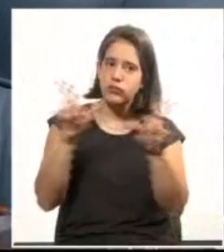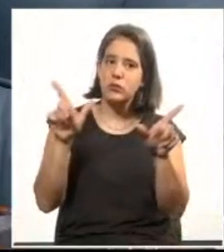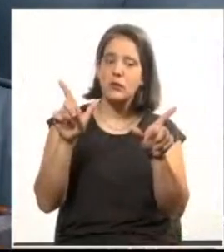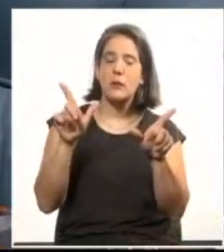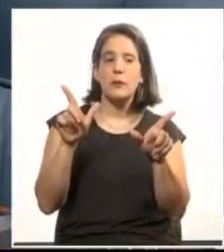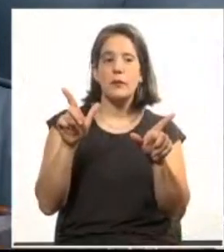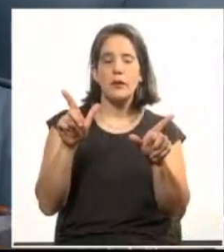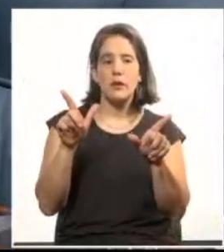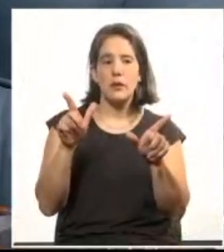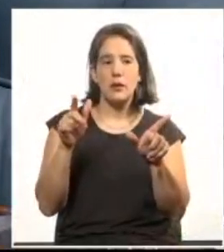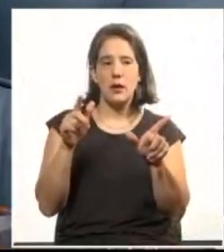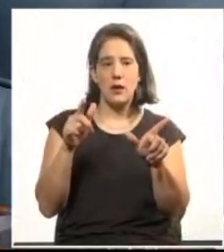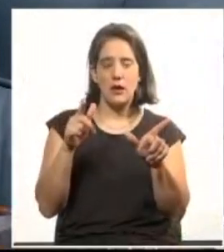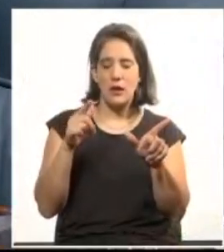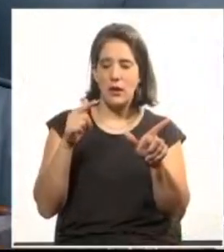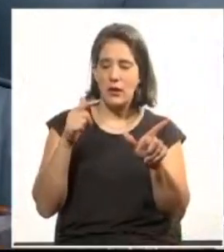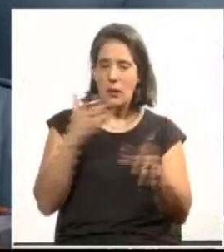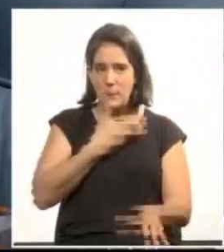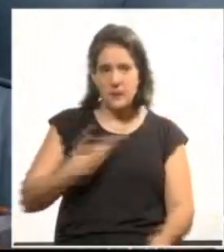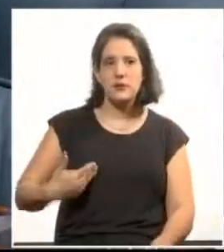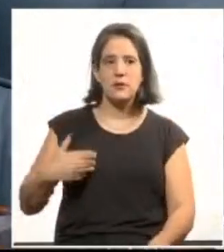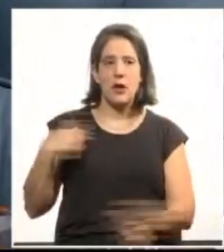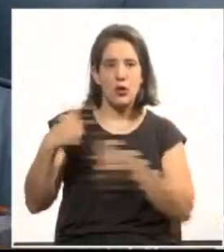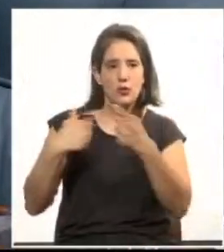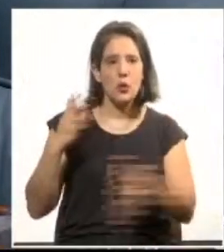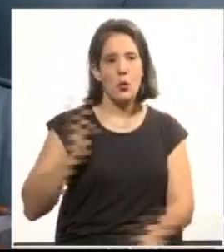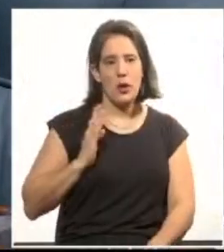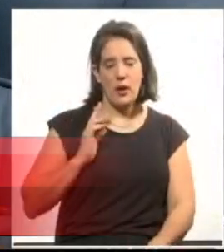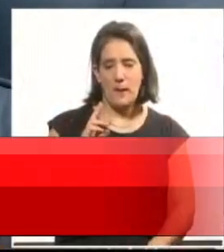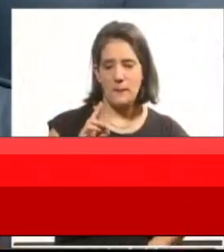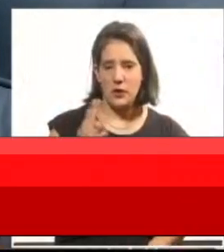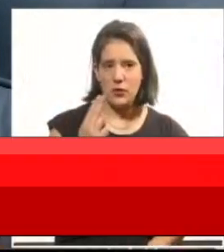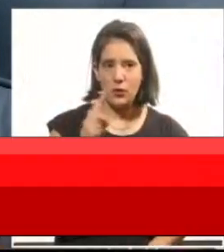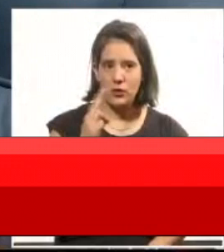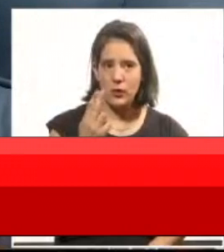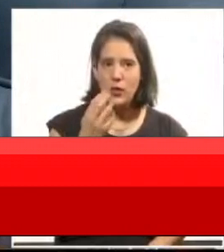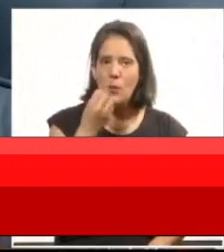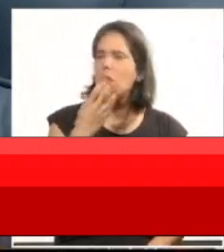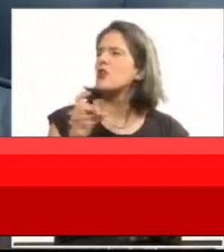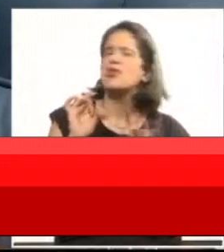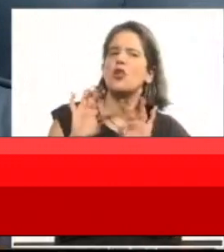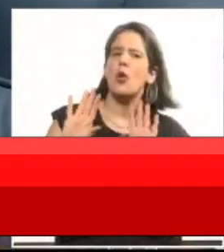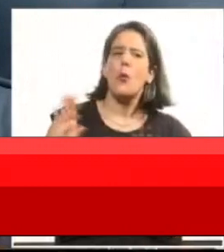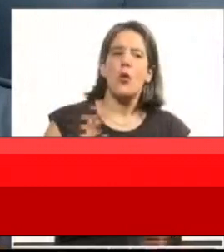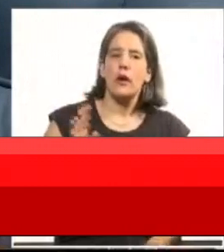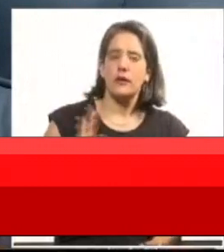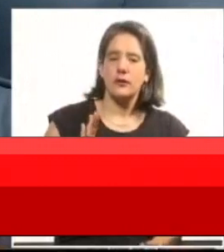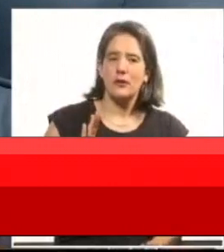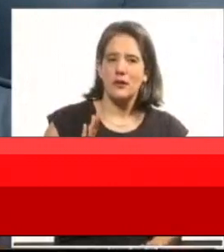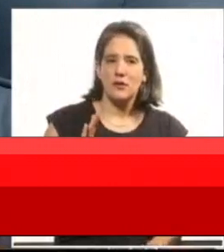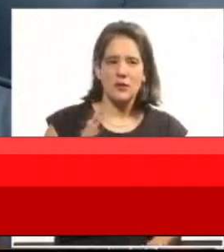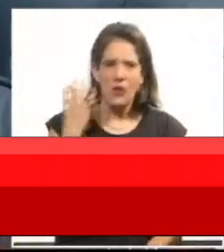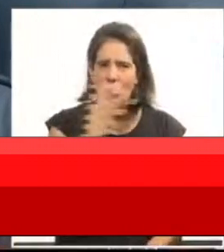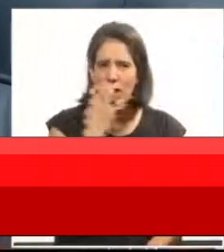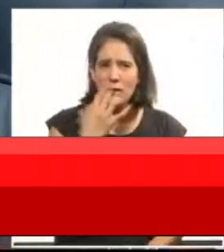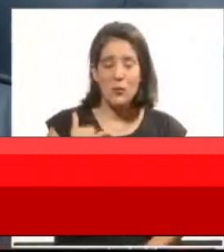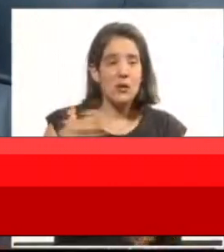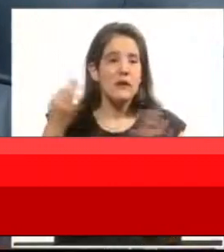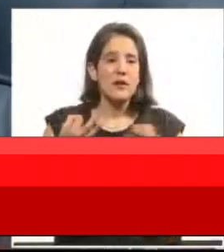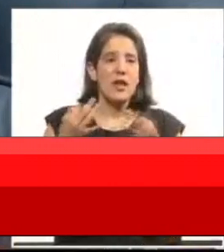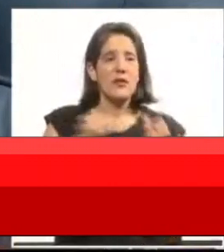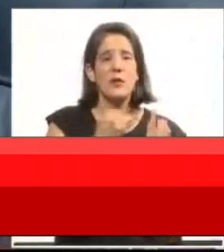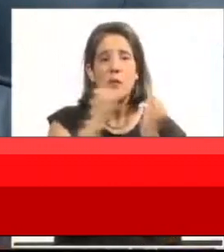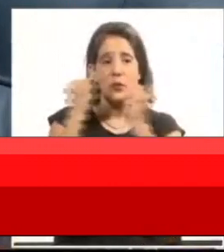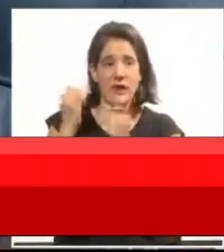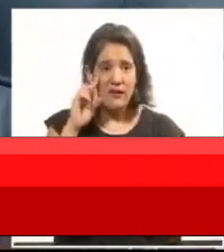Señora Presidenta, nos siguen matando. Y nos siguen matando por nuestra condición de mujeres. Es terrible, pero es la realidad